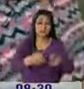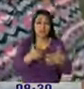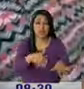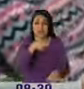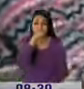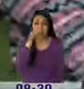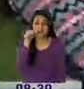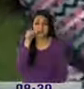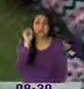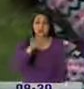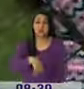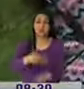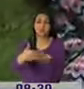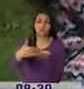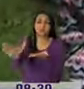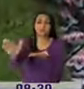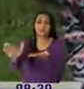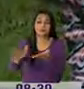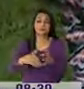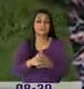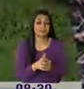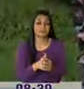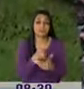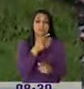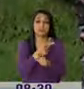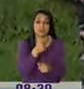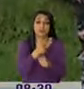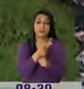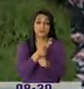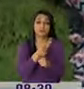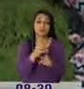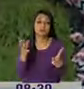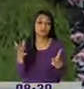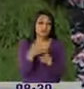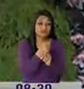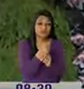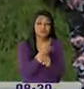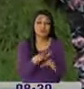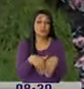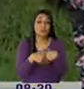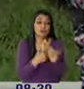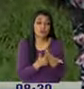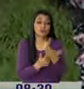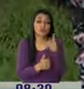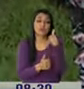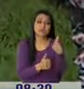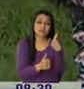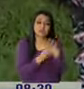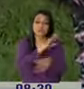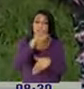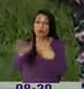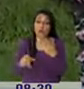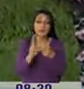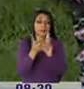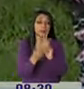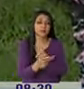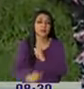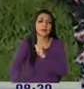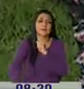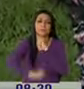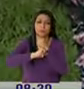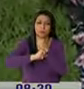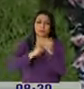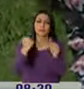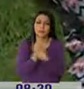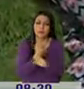este sector sean desplazados a otros lugares. Pero eso únicamente lograremos con la colaboración de todos los vecinos que se integren y